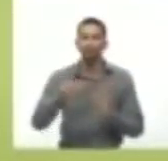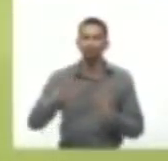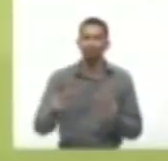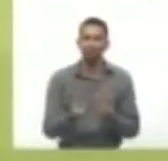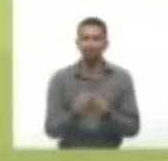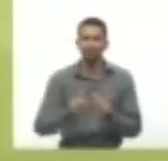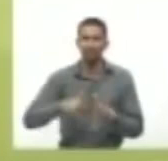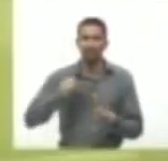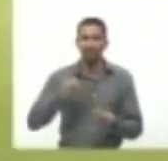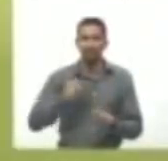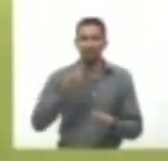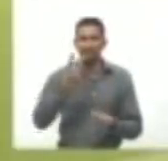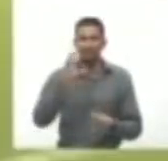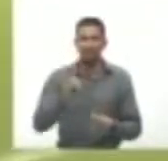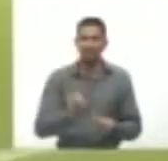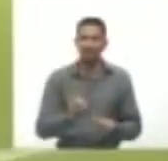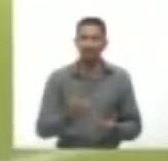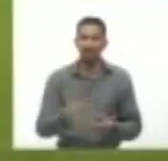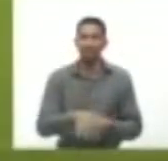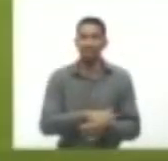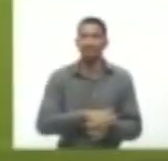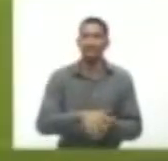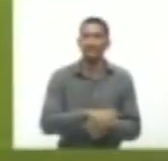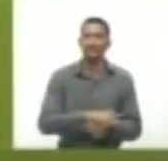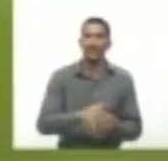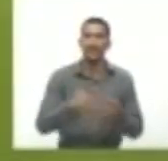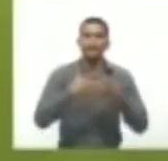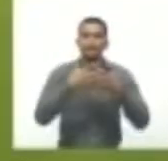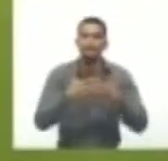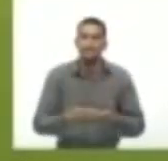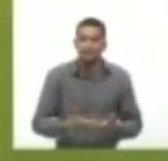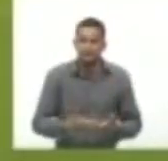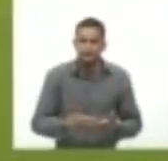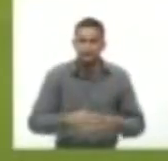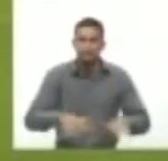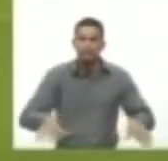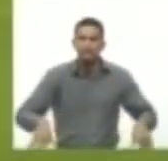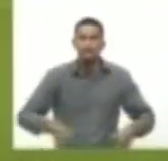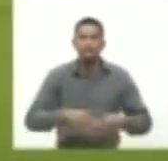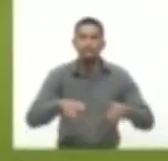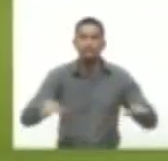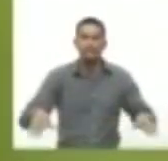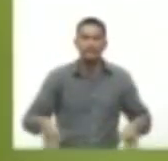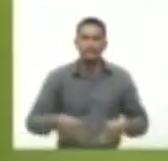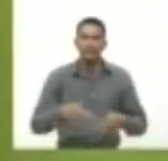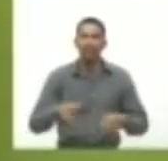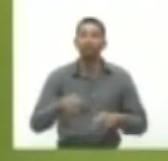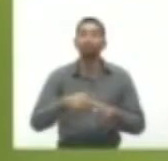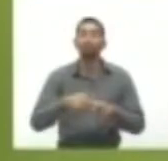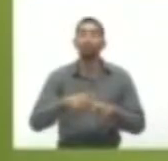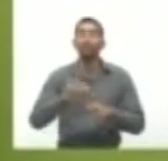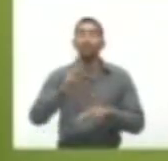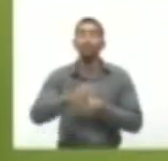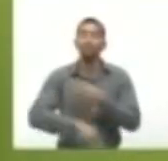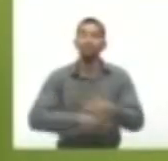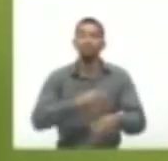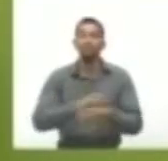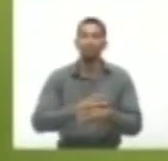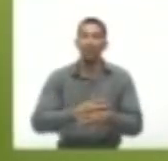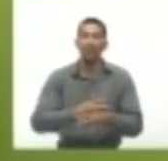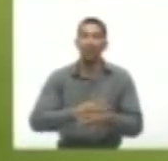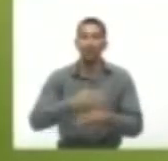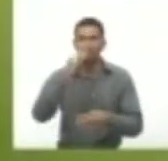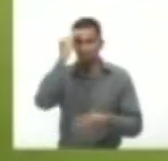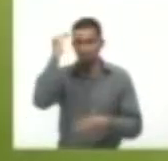de Ecuador y un panorama desolador en sus aspiraciones al mundial de la categoría en Corea. Errores individuales, problemas